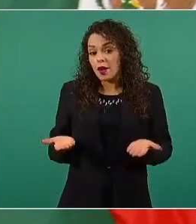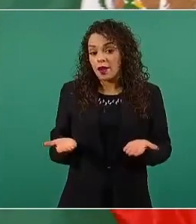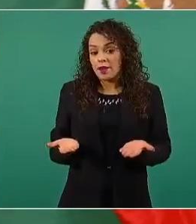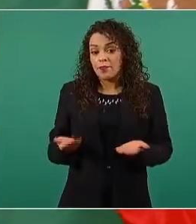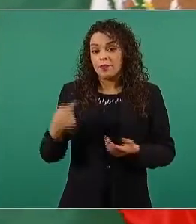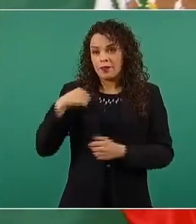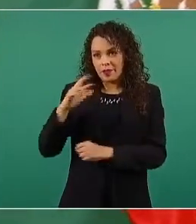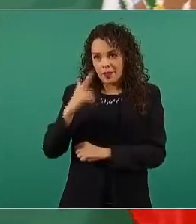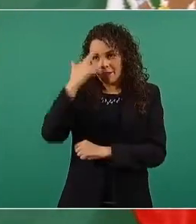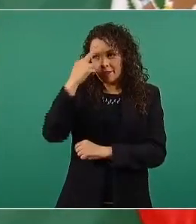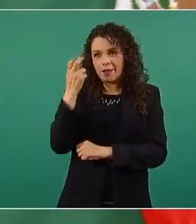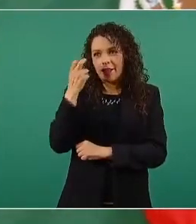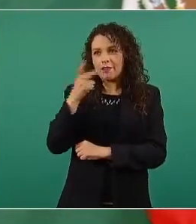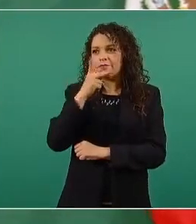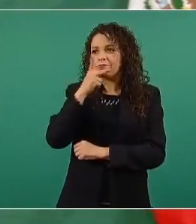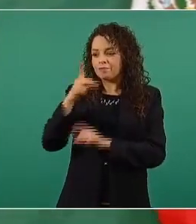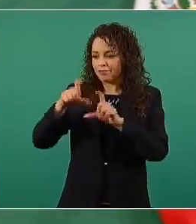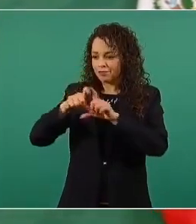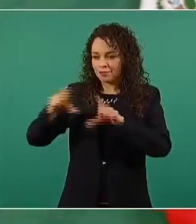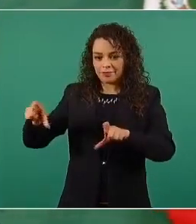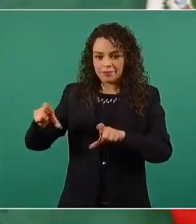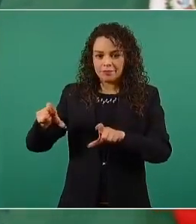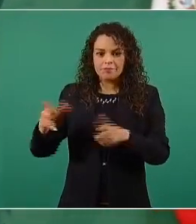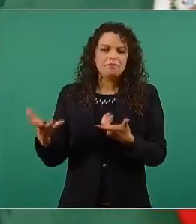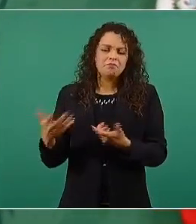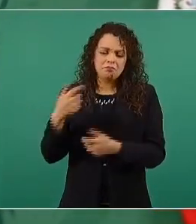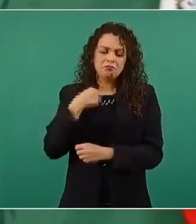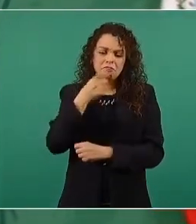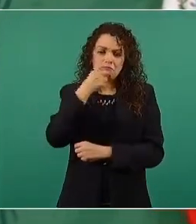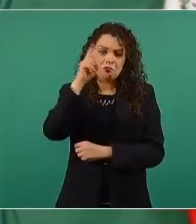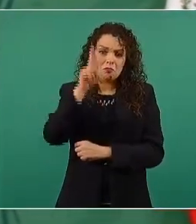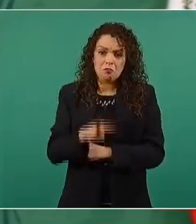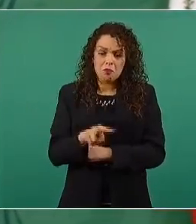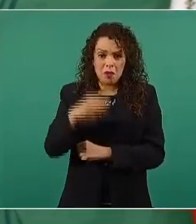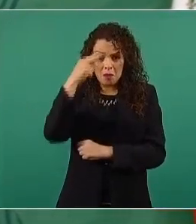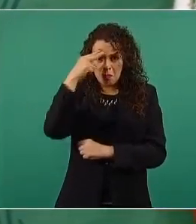recordando esa frase, he dicho que bendito México,